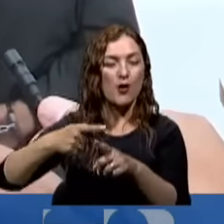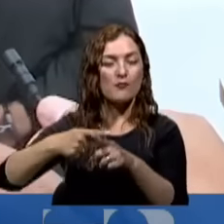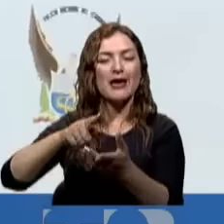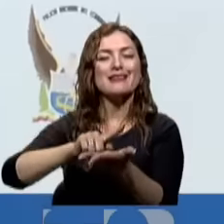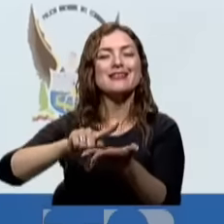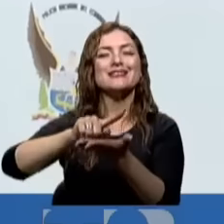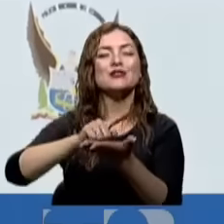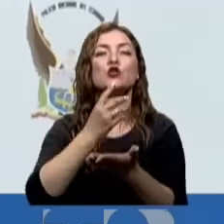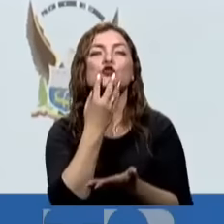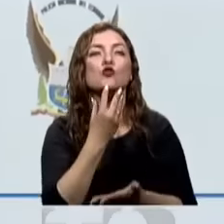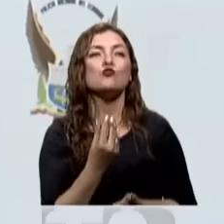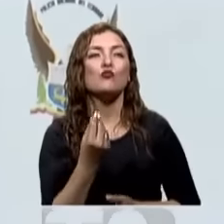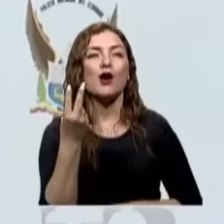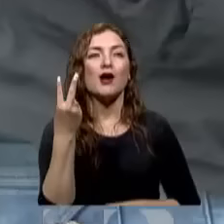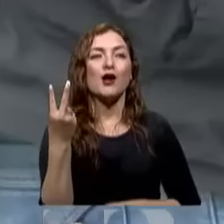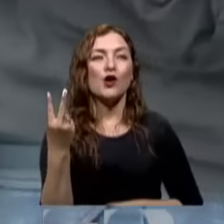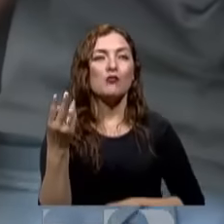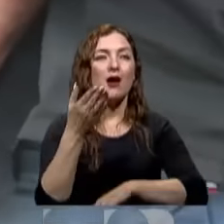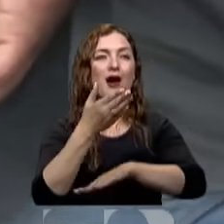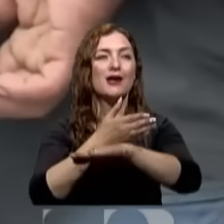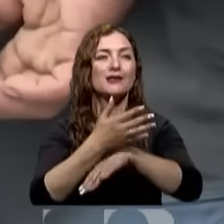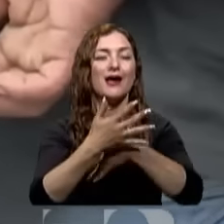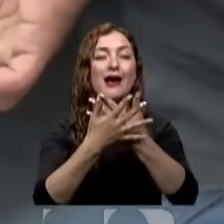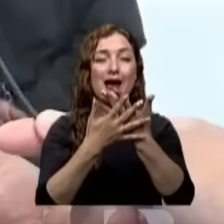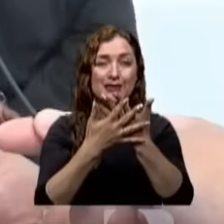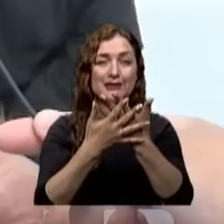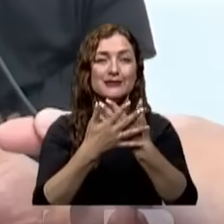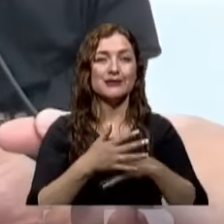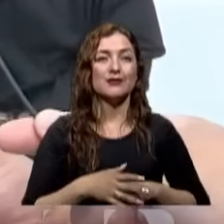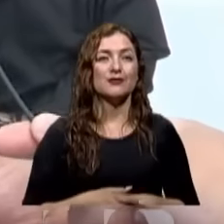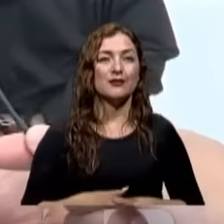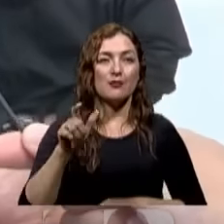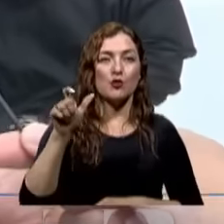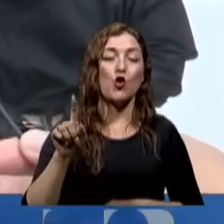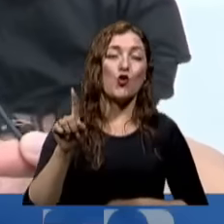Eloy Alfaro. Los dos antisociales cuentan con antecedentes penales. Uno